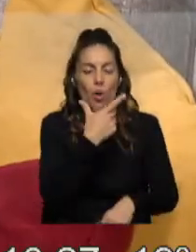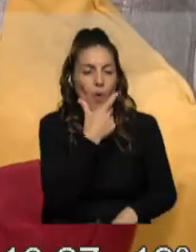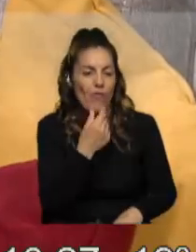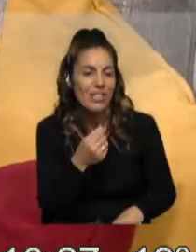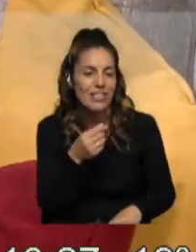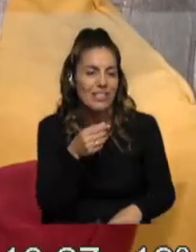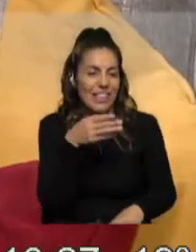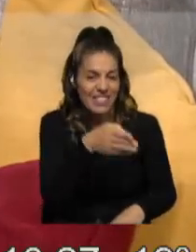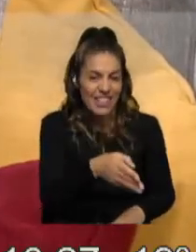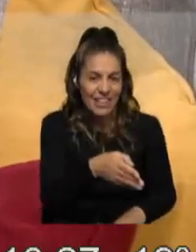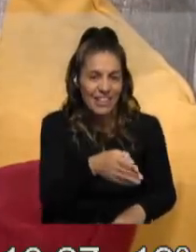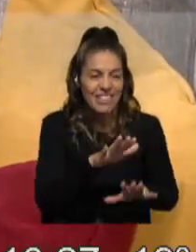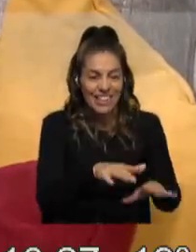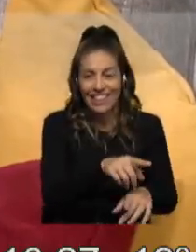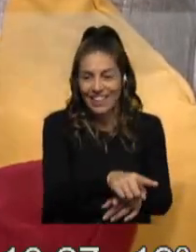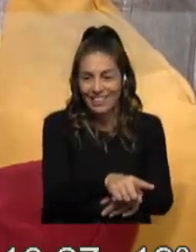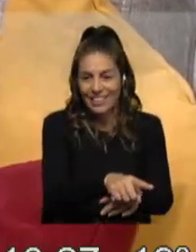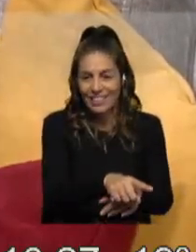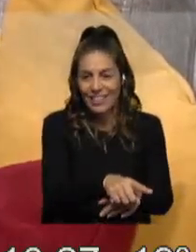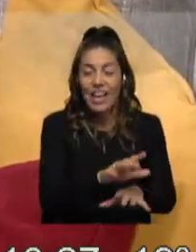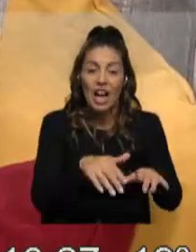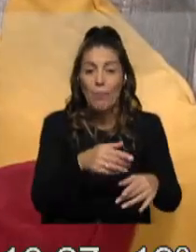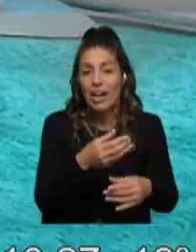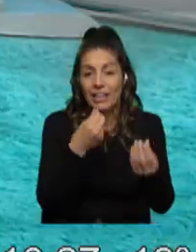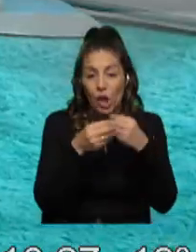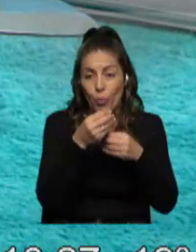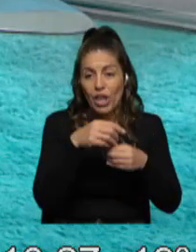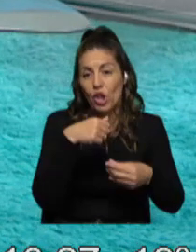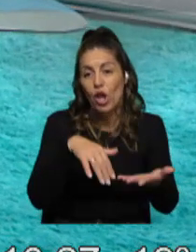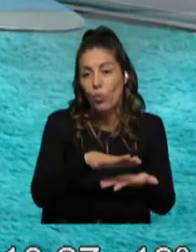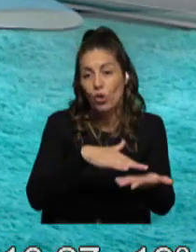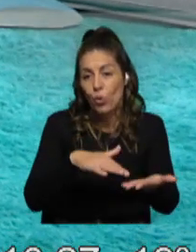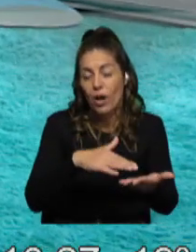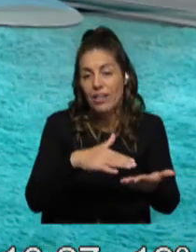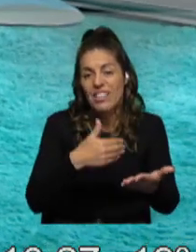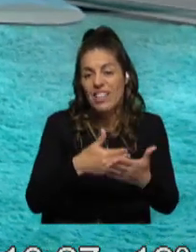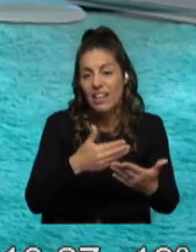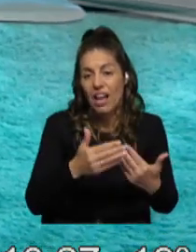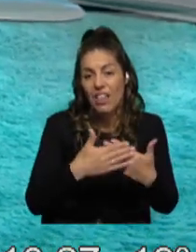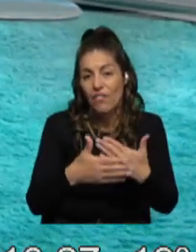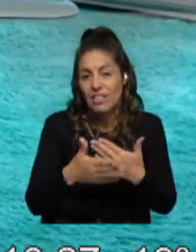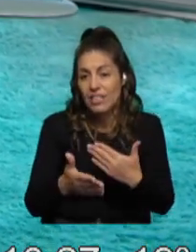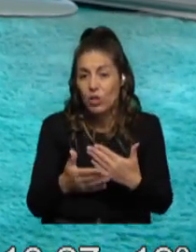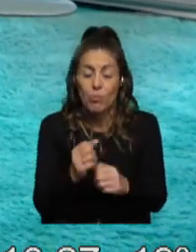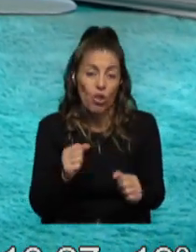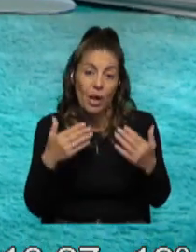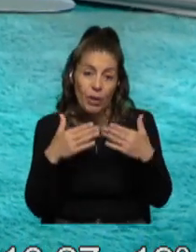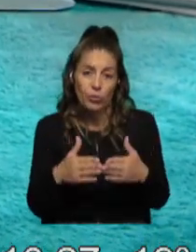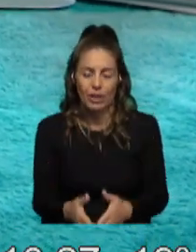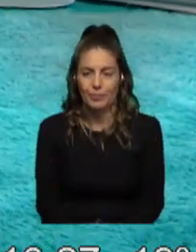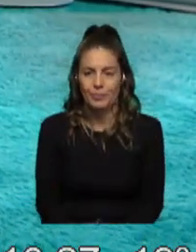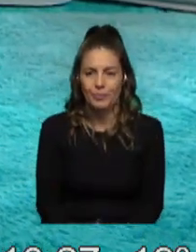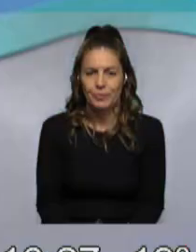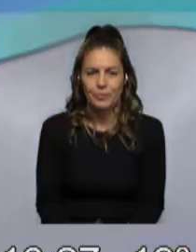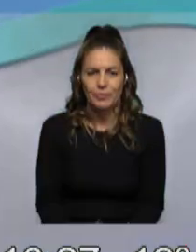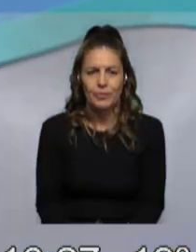acceder que este otro lado, a veces se queda. Entonces, quizás esté alimentando de algún vecino, no lo sé. Muy bien.